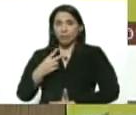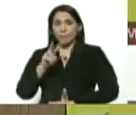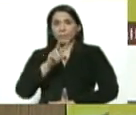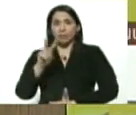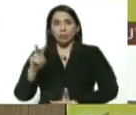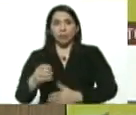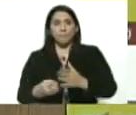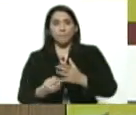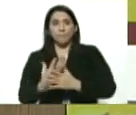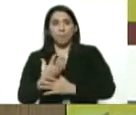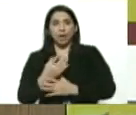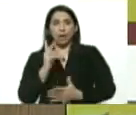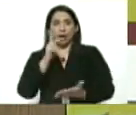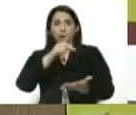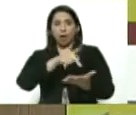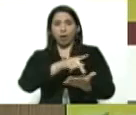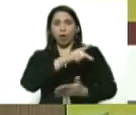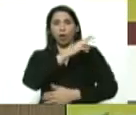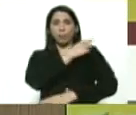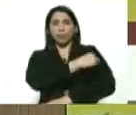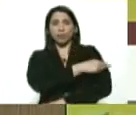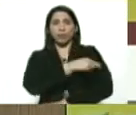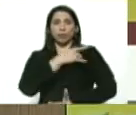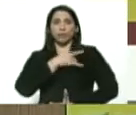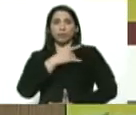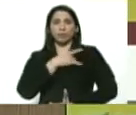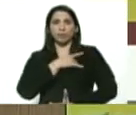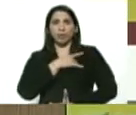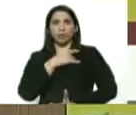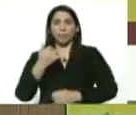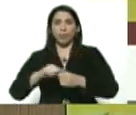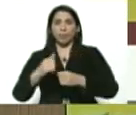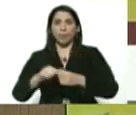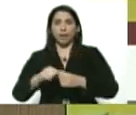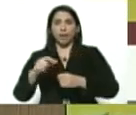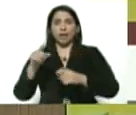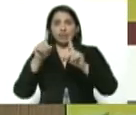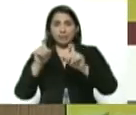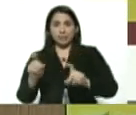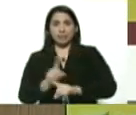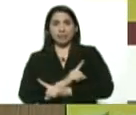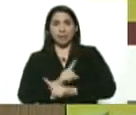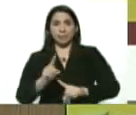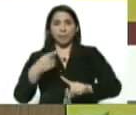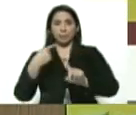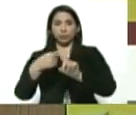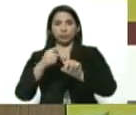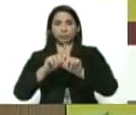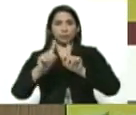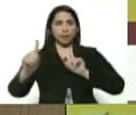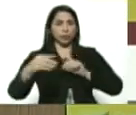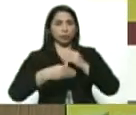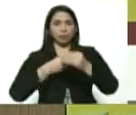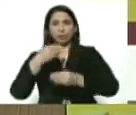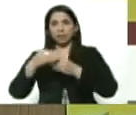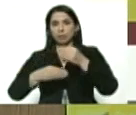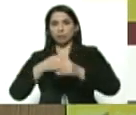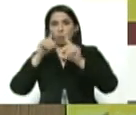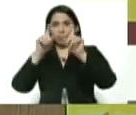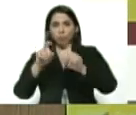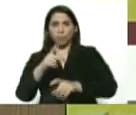al hospital universitario de maracaibo la prueba rápida resultó positiva se aisló se le realizó